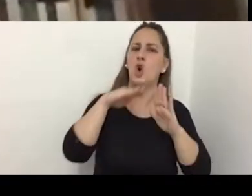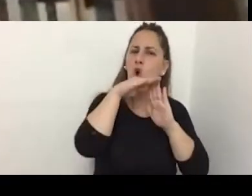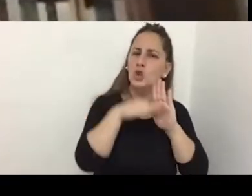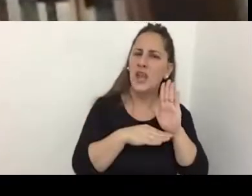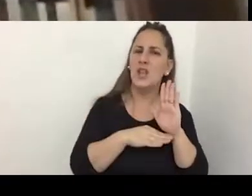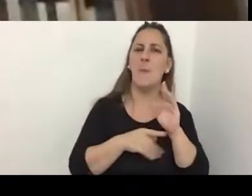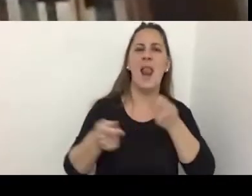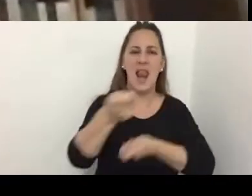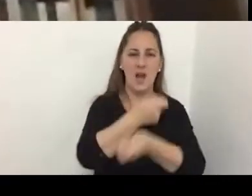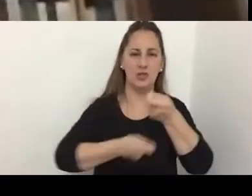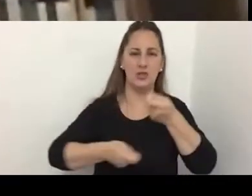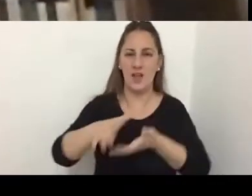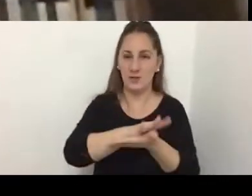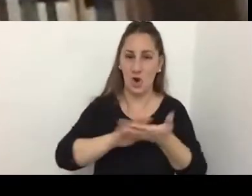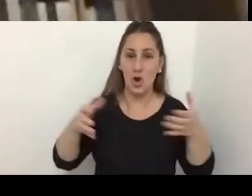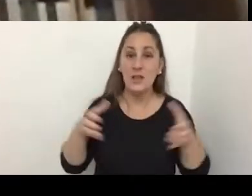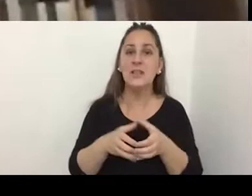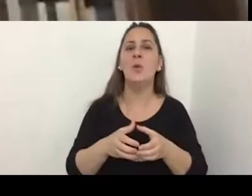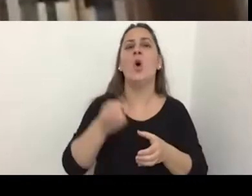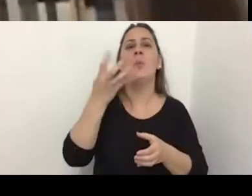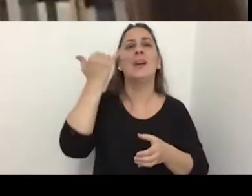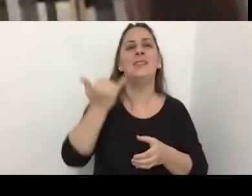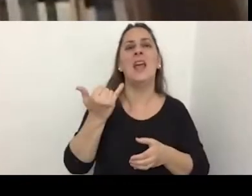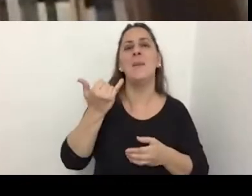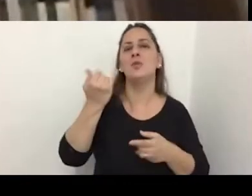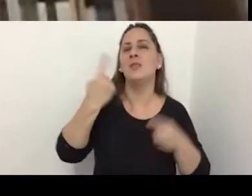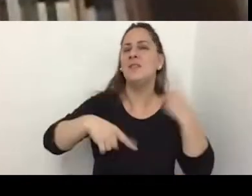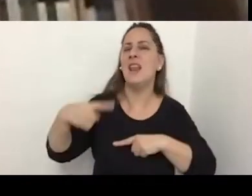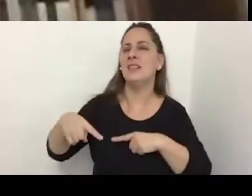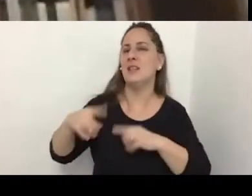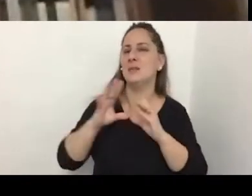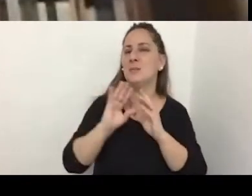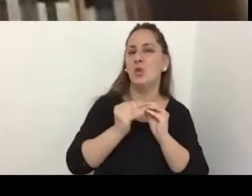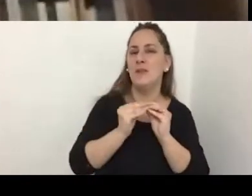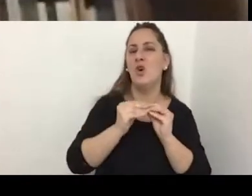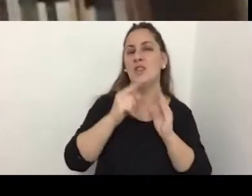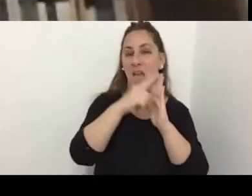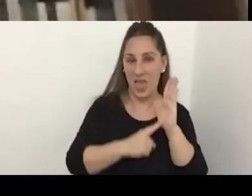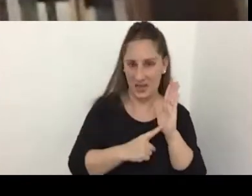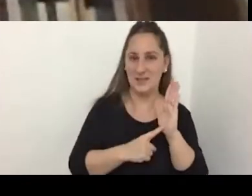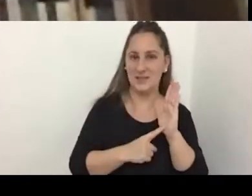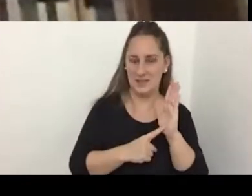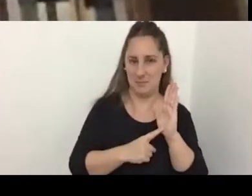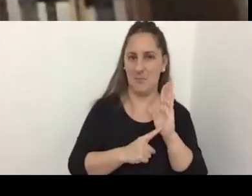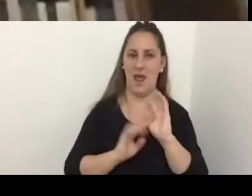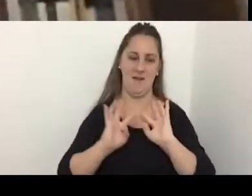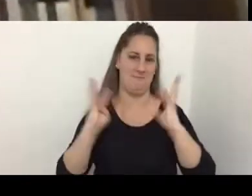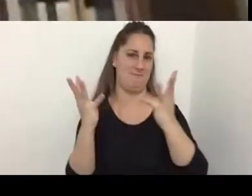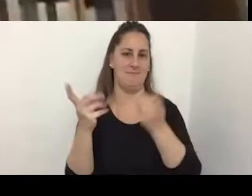colectiva porque tenemos determinadas variables que están jugando, determinados ejes para las rondas negociales,